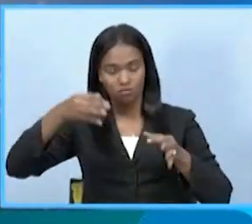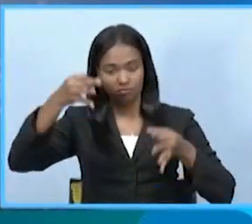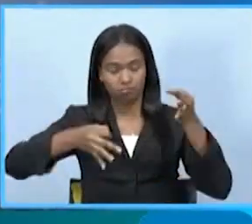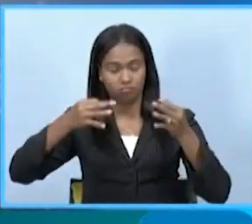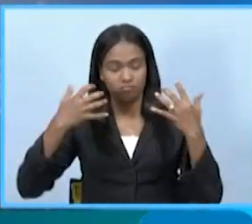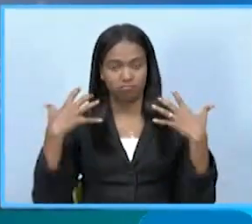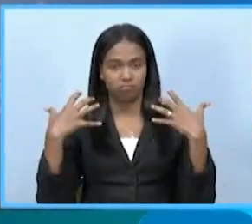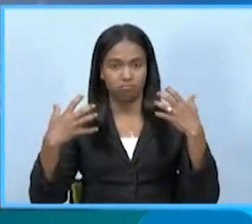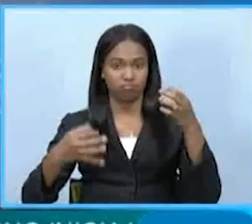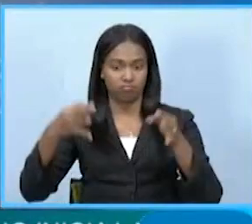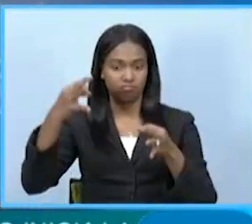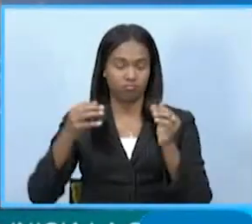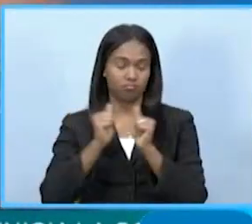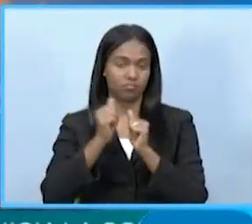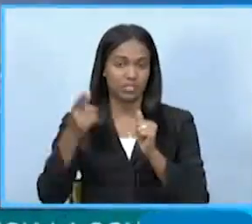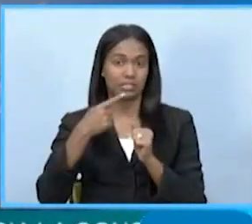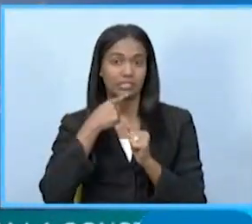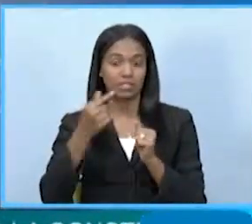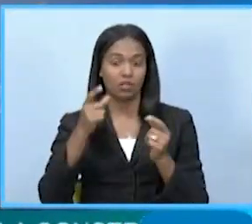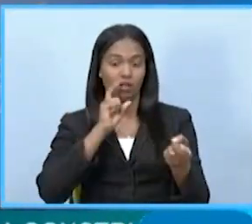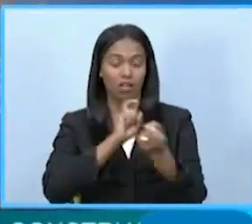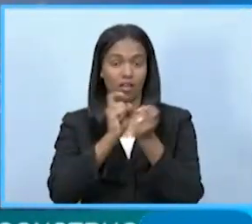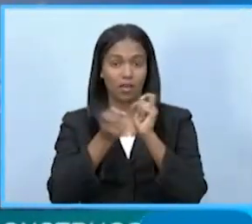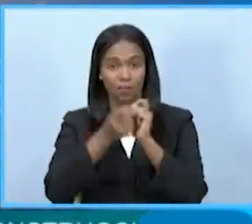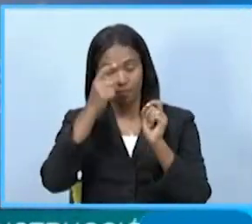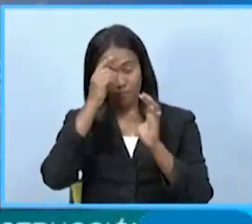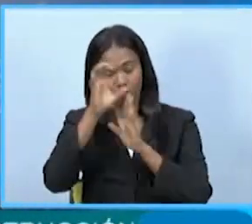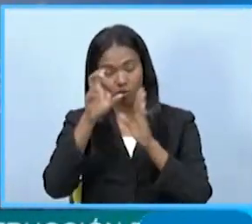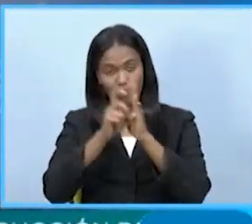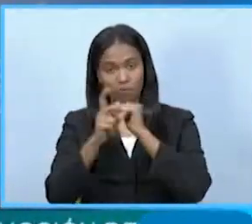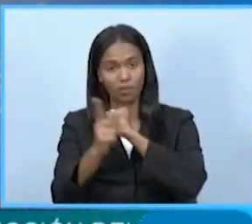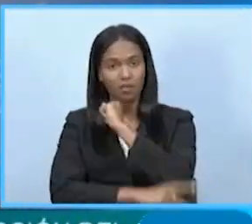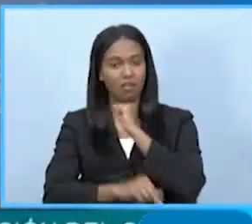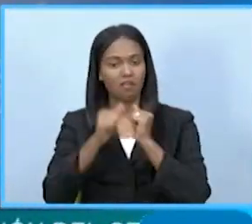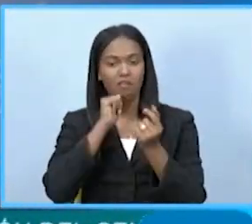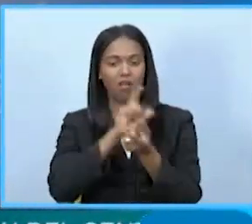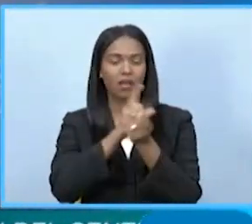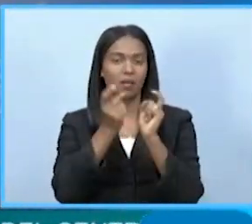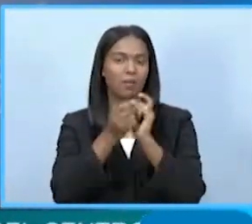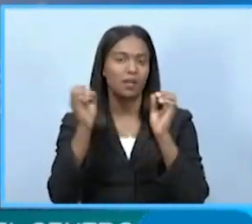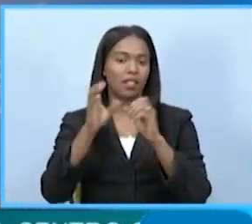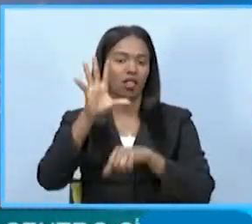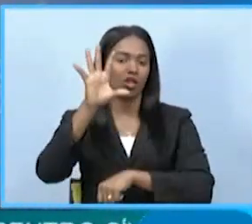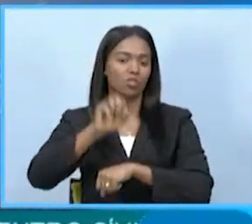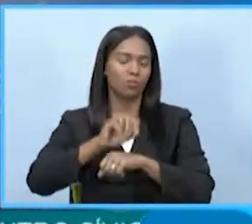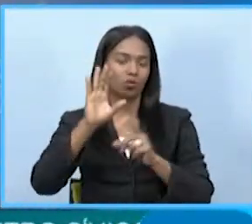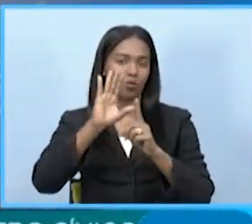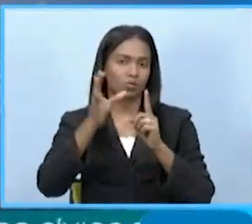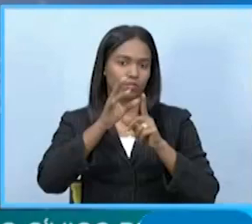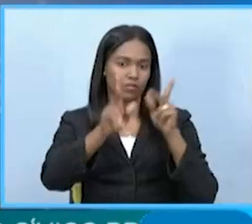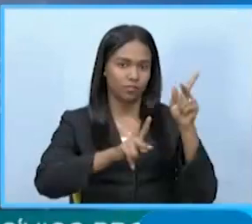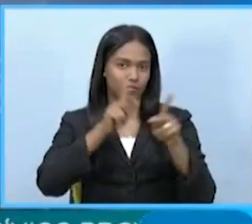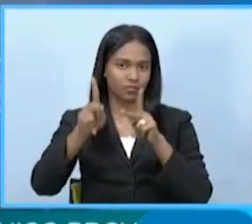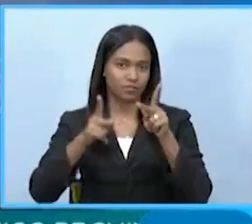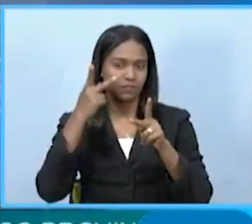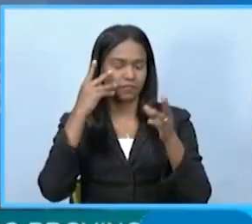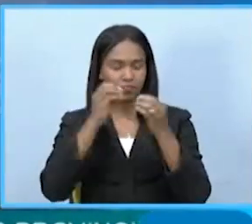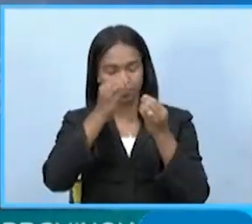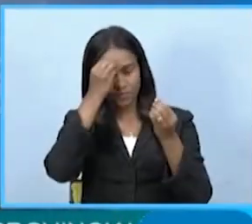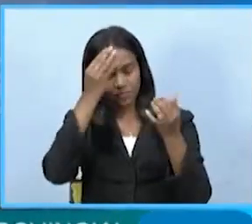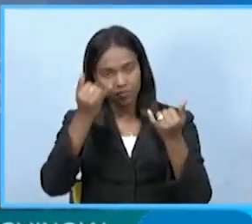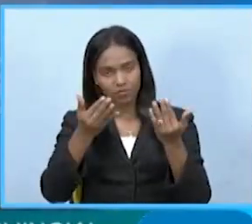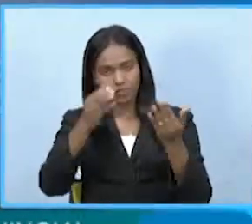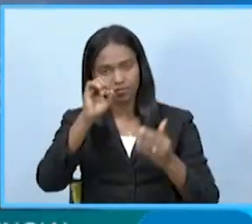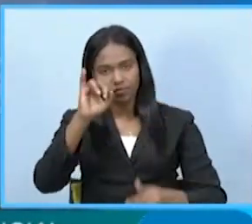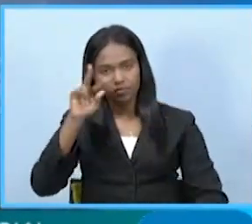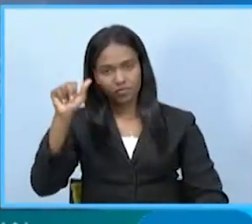Suprema Corte de Justicia, aseguró que la modificación del Código Penal no cambia nada a los hábitos de cultura de los ciudadanos. Vamos a ver los detalles con